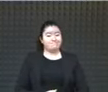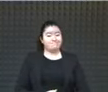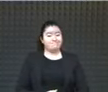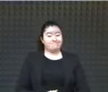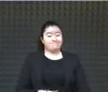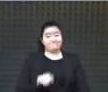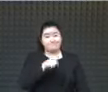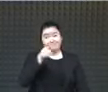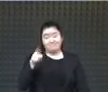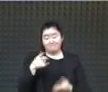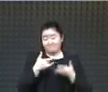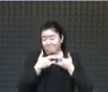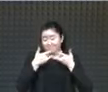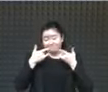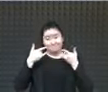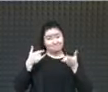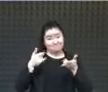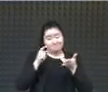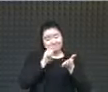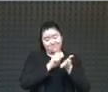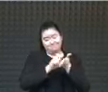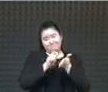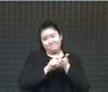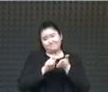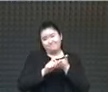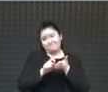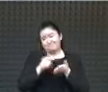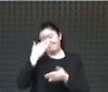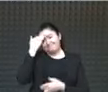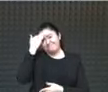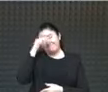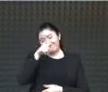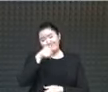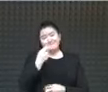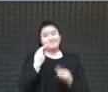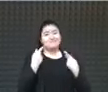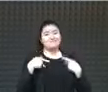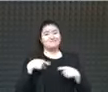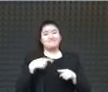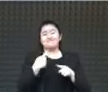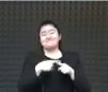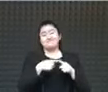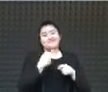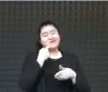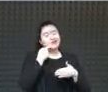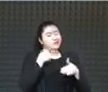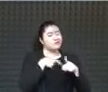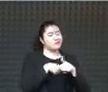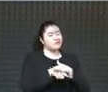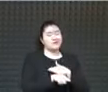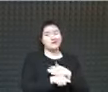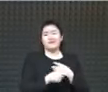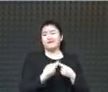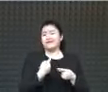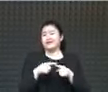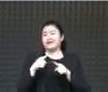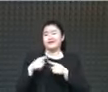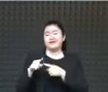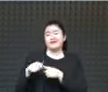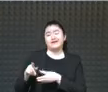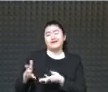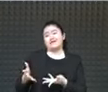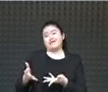ustedes tienen la historia en sus propios medios de quién es esta persona. Lo han denunciado varias veces. Nada más hay que hacer